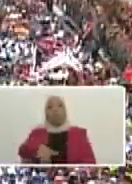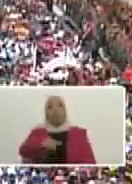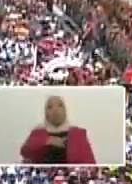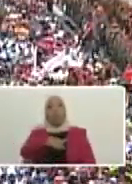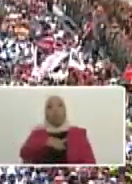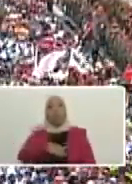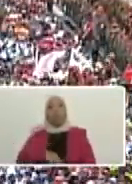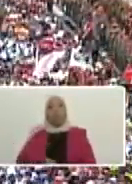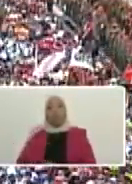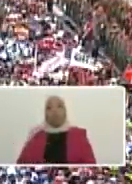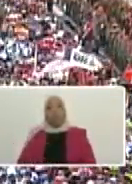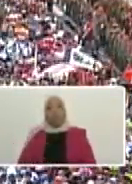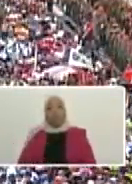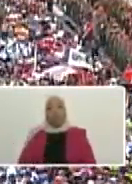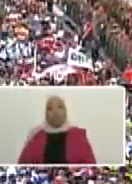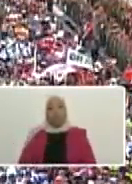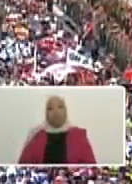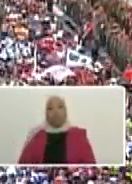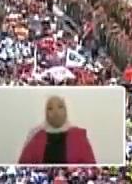de quienes